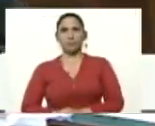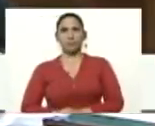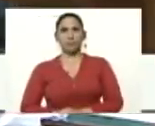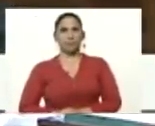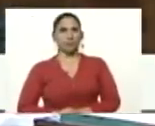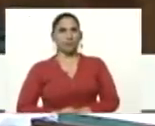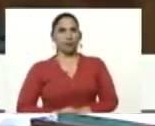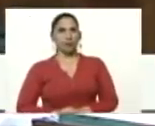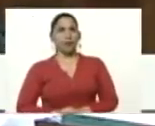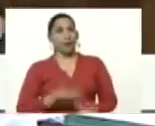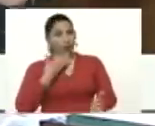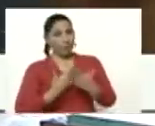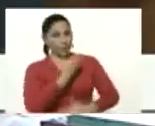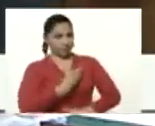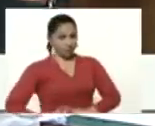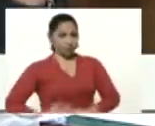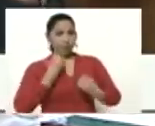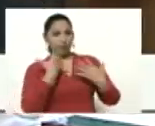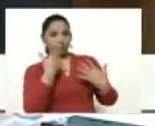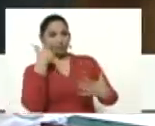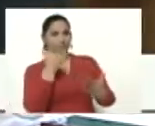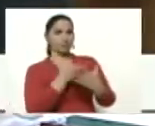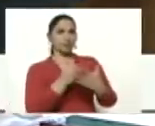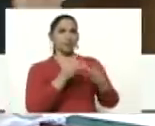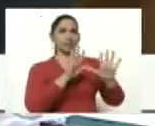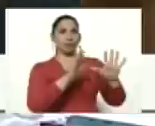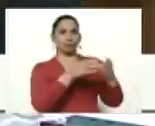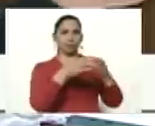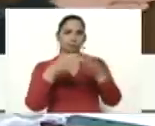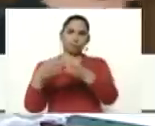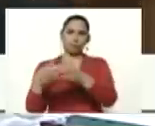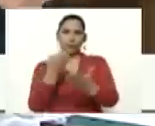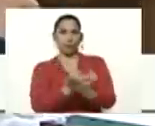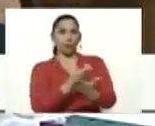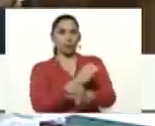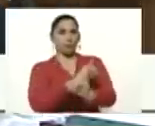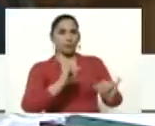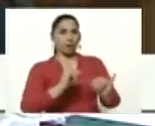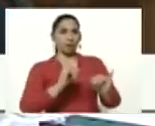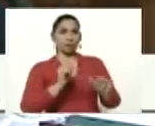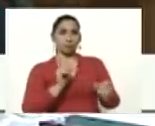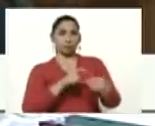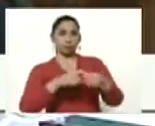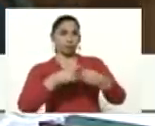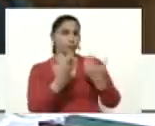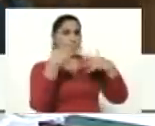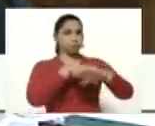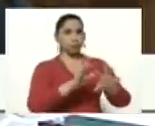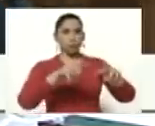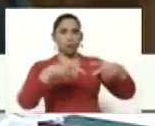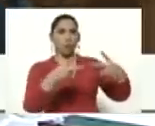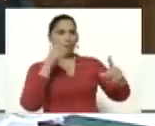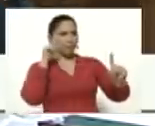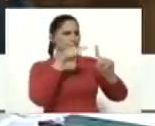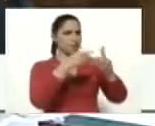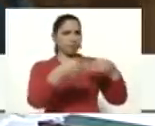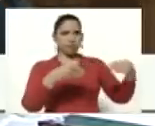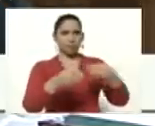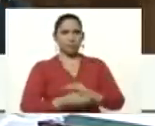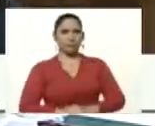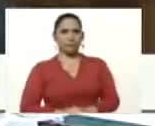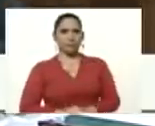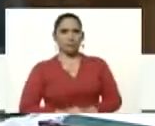Gracias, presidente. Bueno, fíjese, estos 10 sectores económicos que se están integrando nuevamente en el marco de la